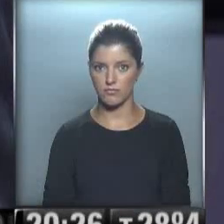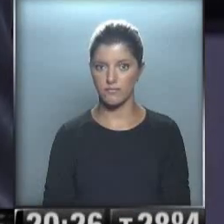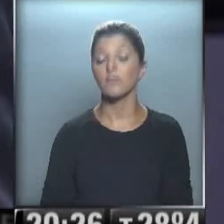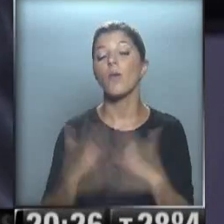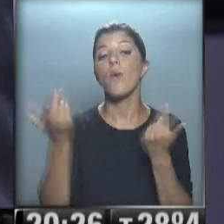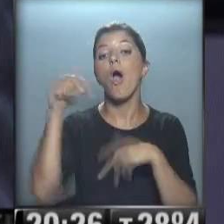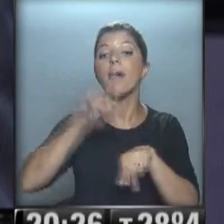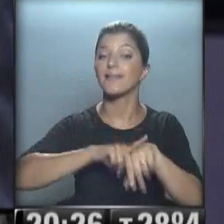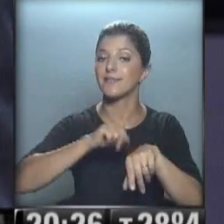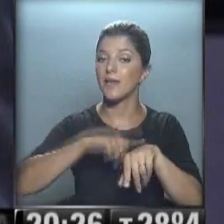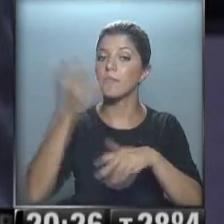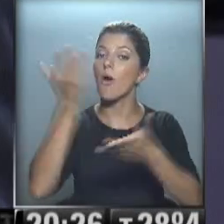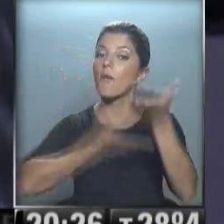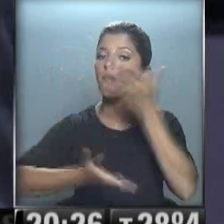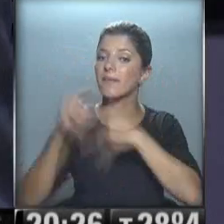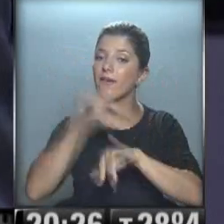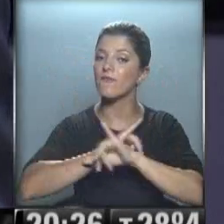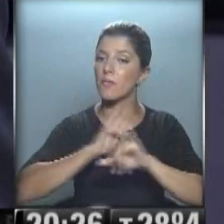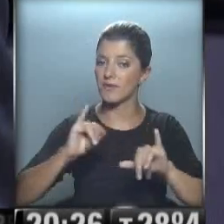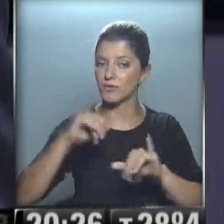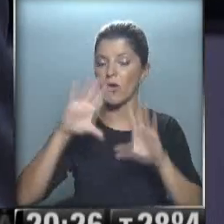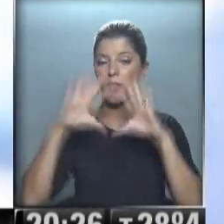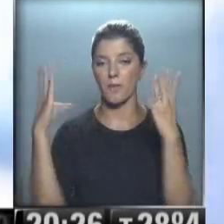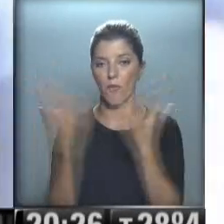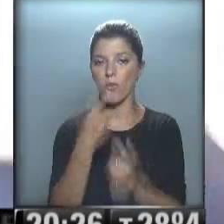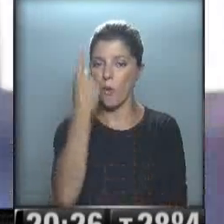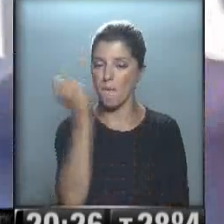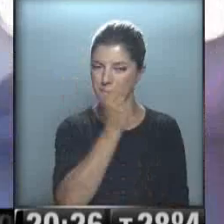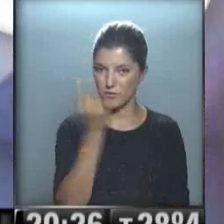Momento ahora de compartir noticias en el mundo en un minuto.